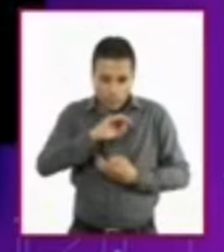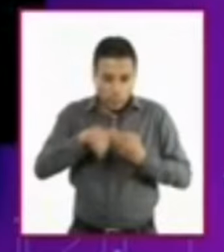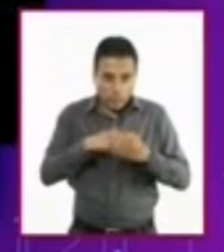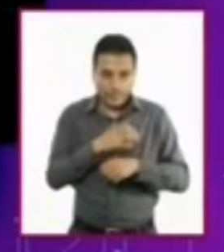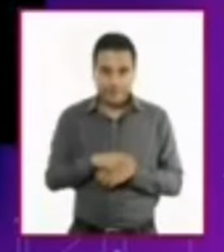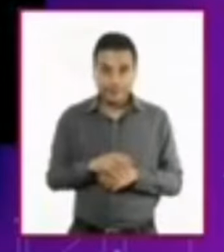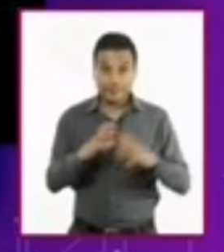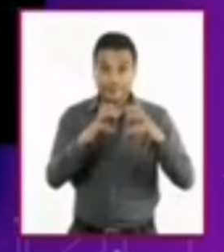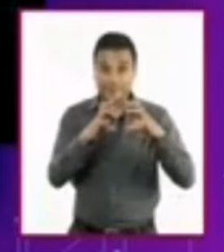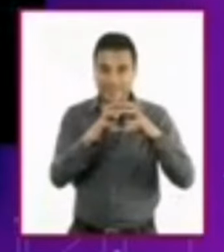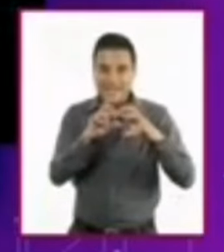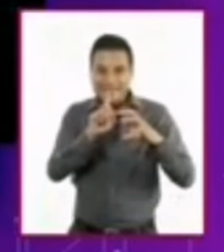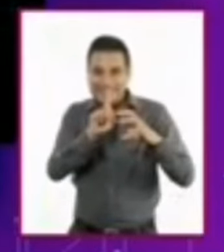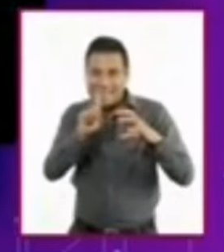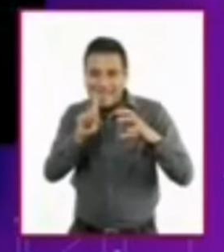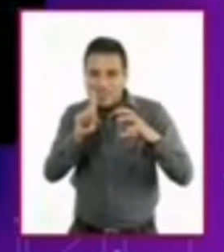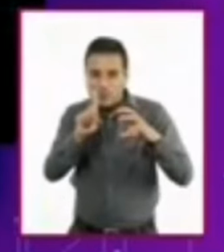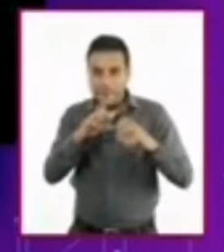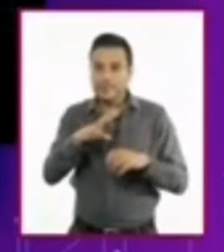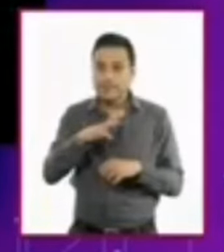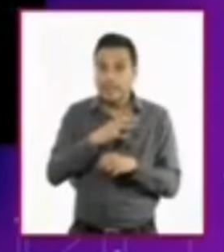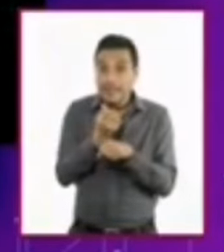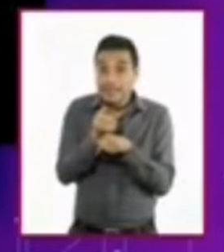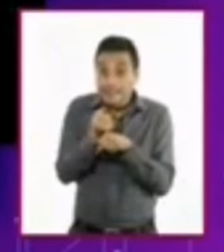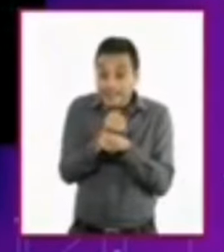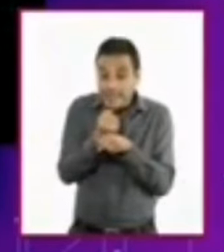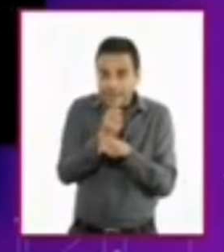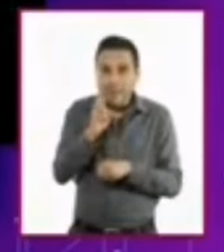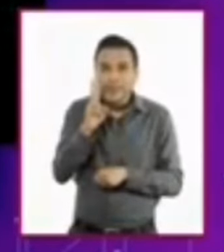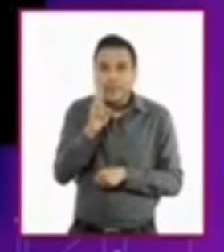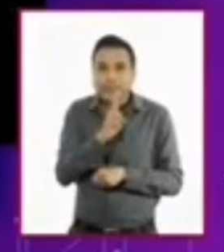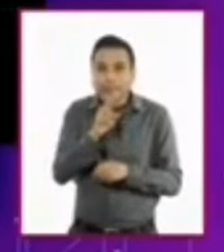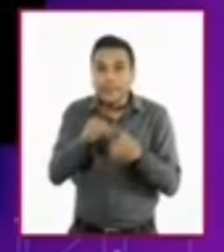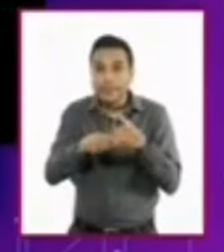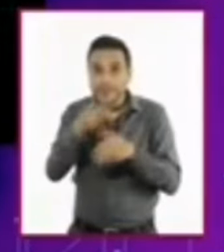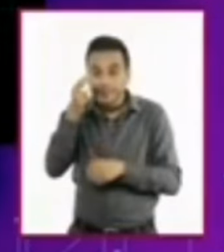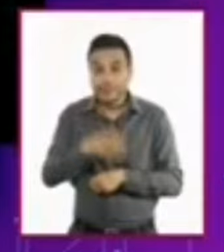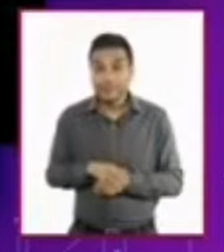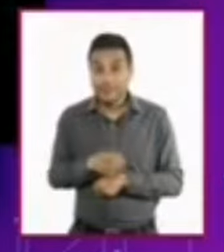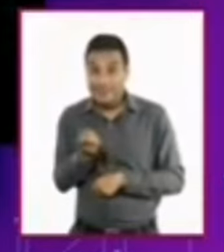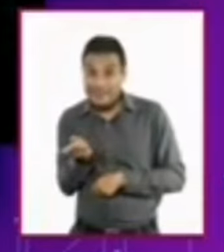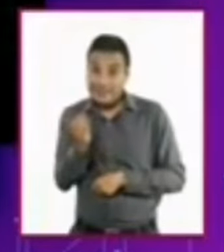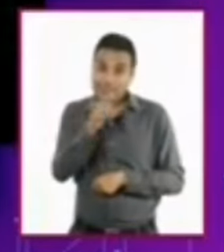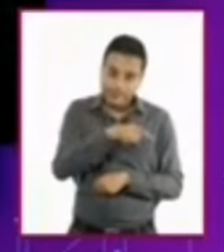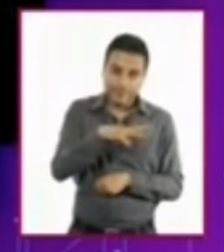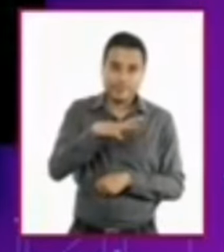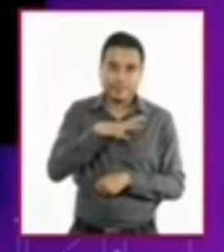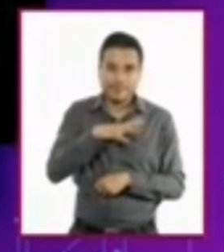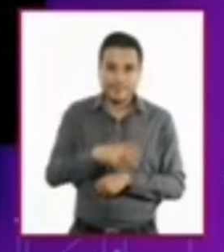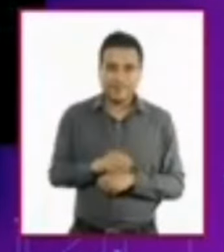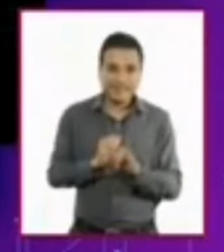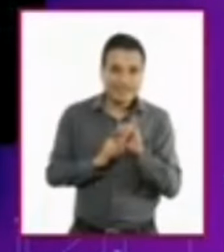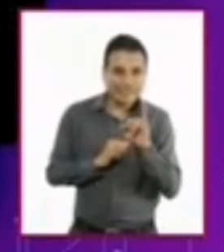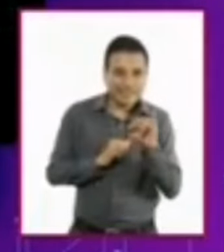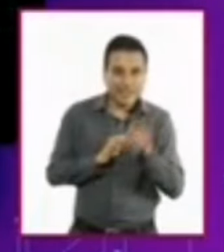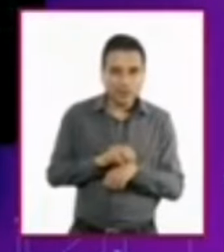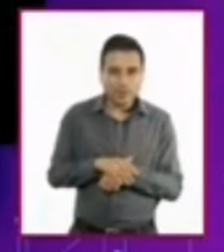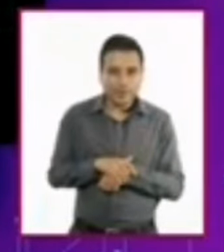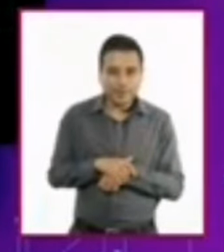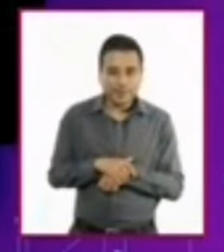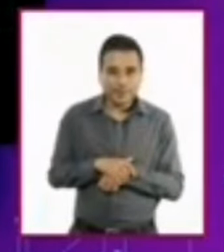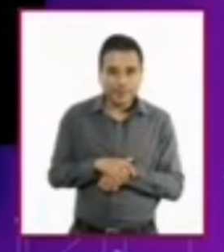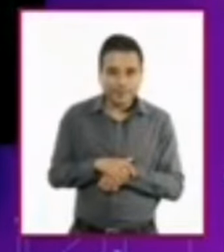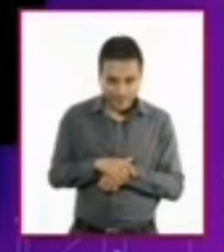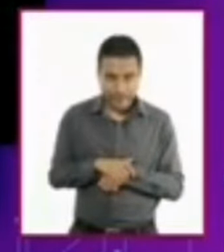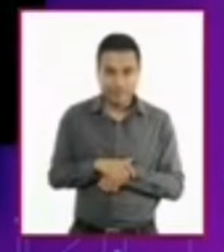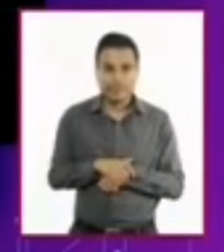derecha recibe la sangre sin oxígeno del cuerpo y la otra bomba, que está conformada por la aurícula izquierda y el ventrículo